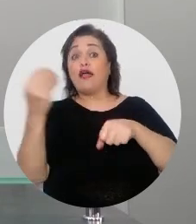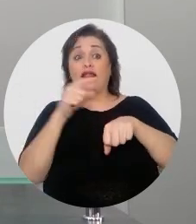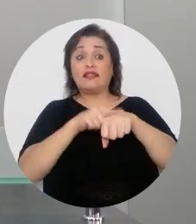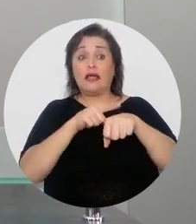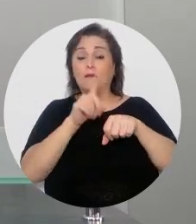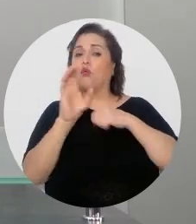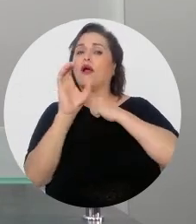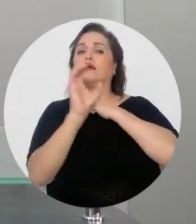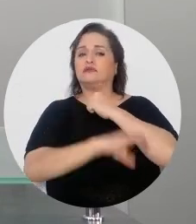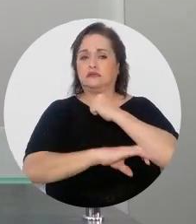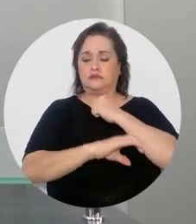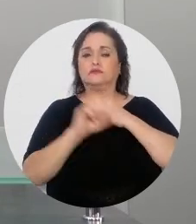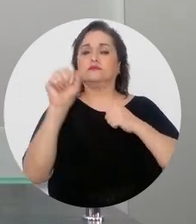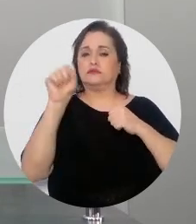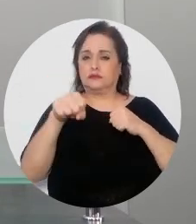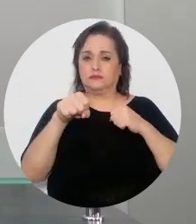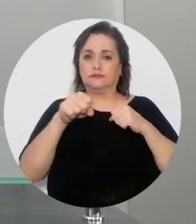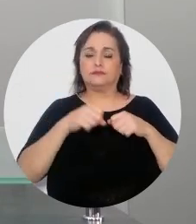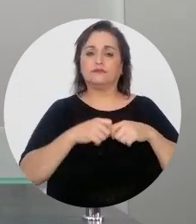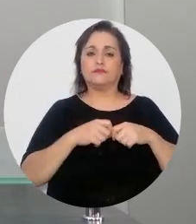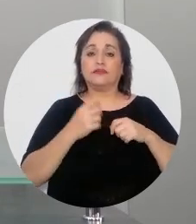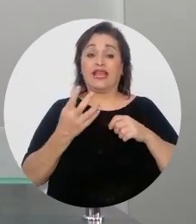sanciones.